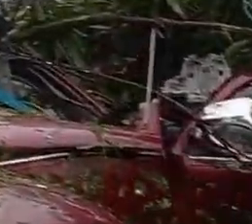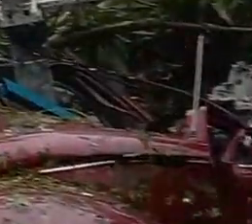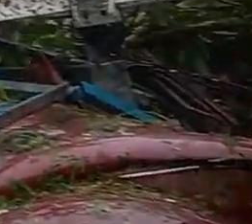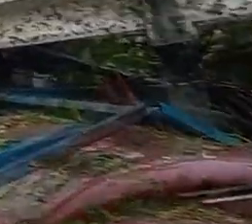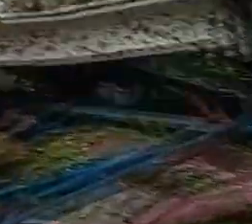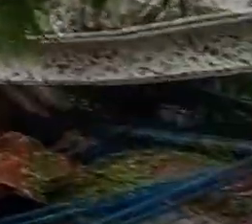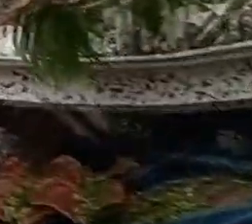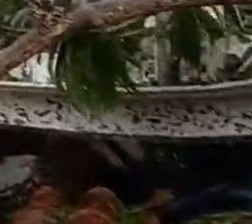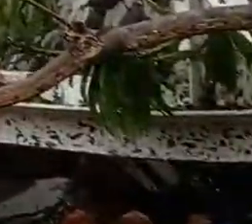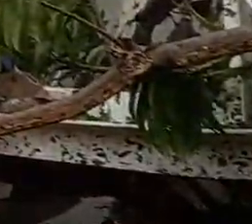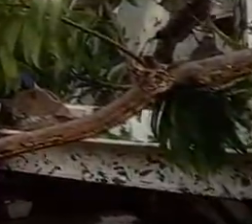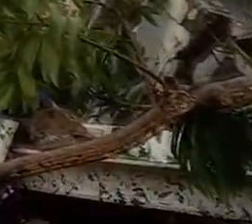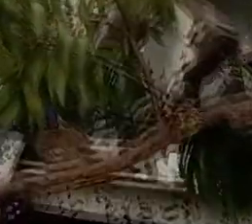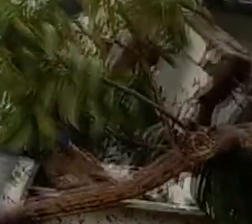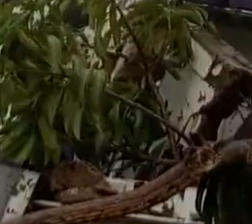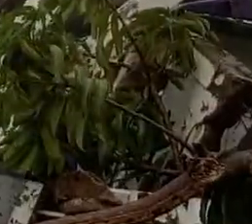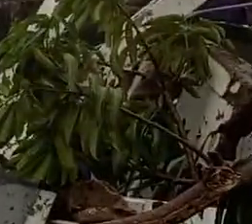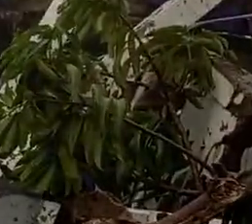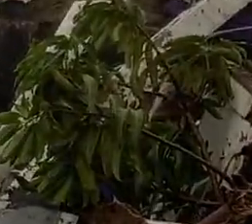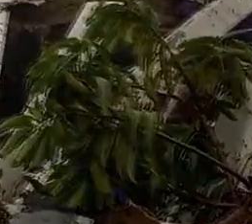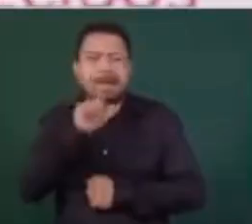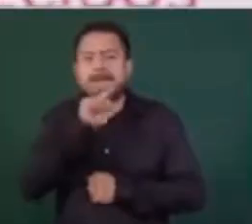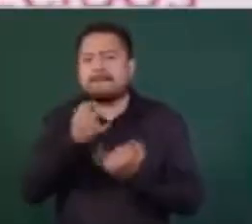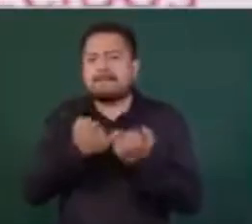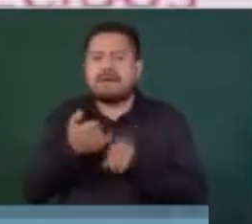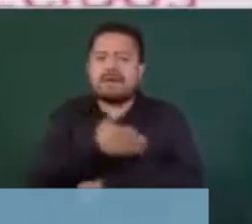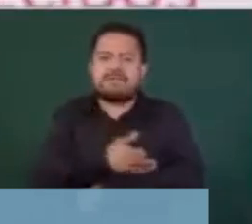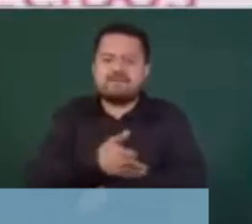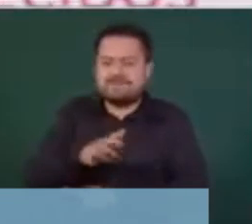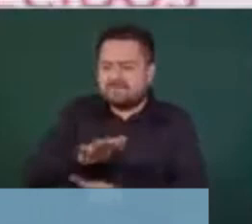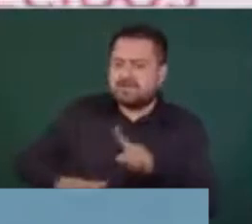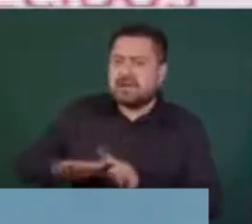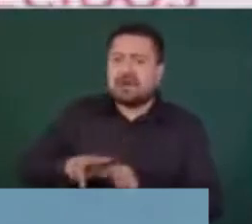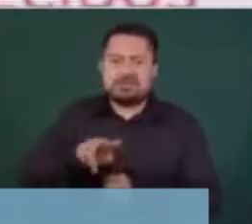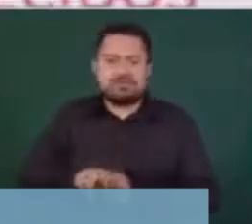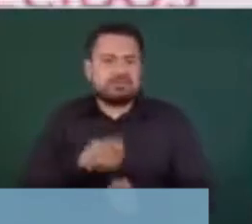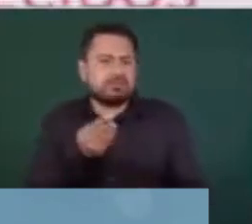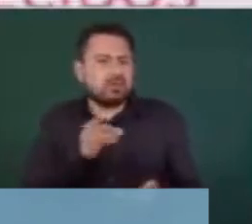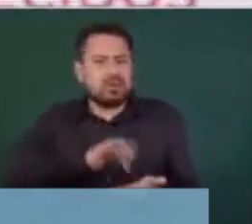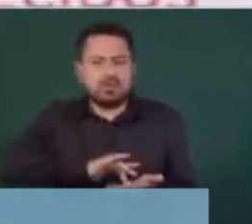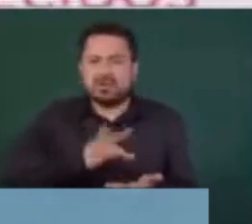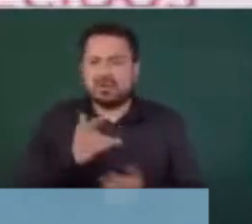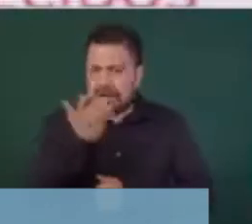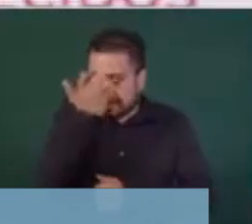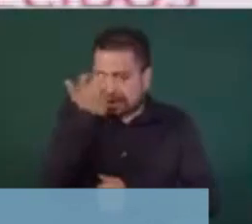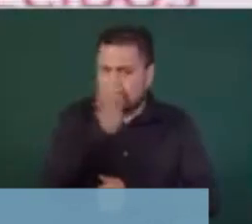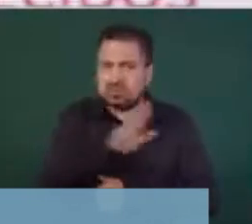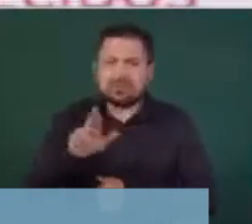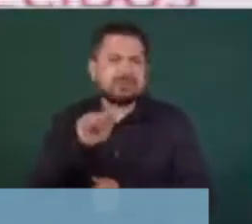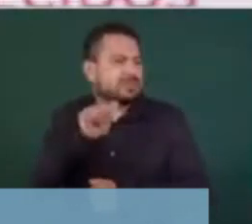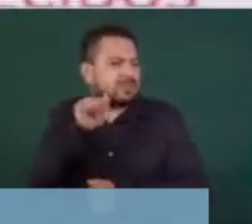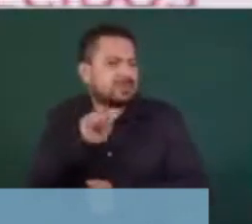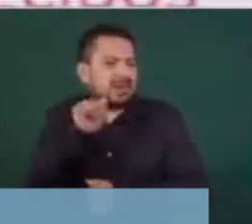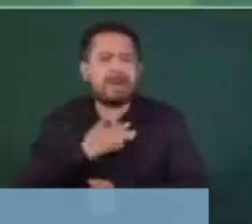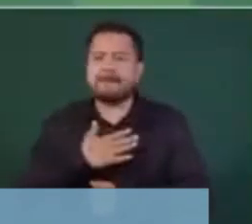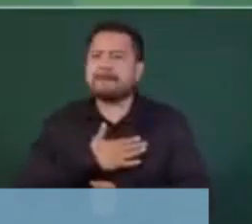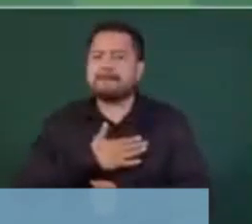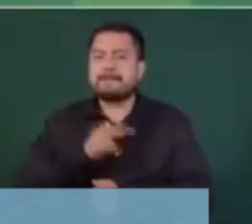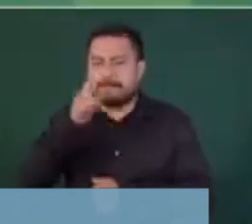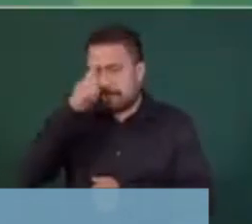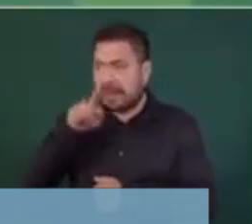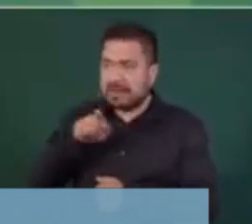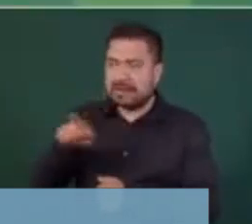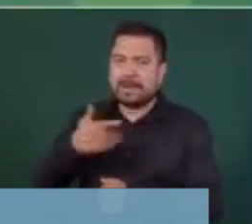Acapulco no hubiese podido brillar tras la tragedia. También mi agradecimiento y reconocimiento siempre a nuestro